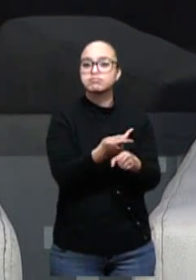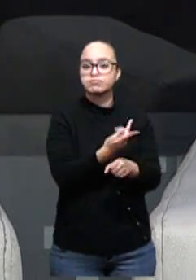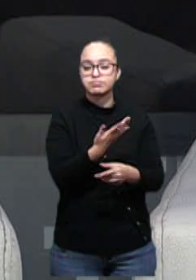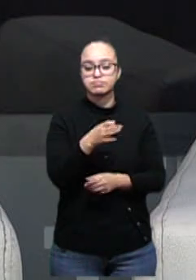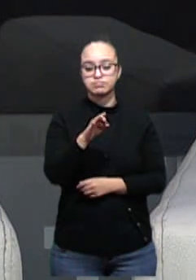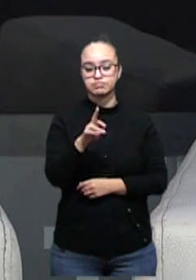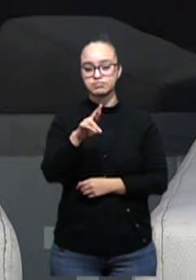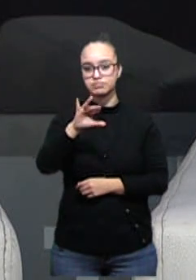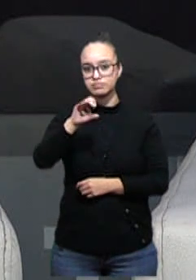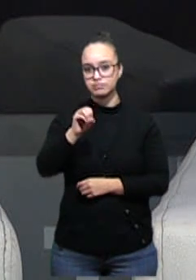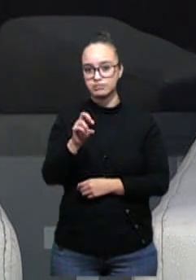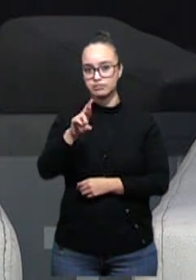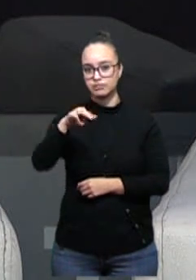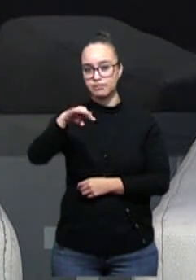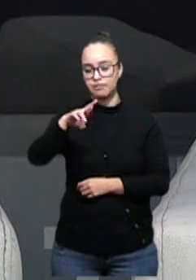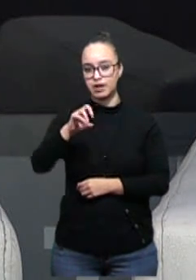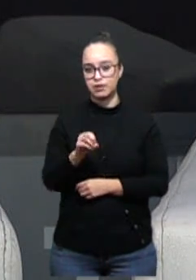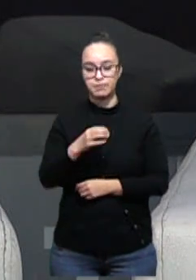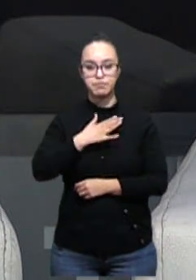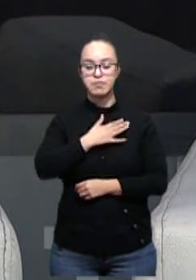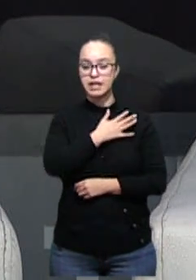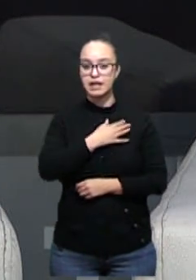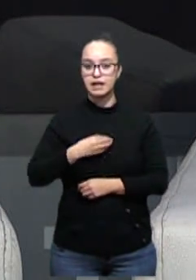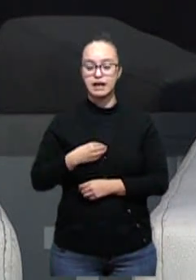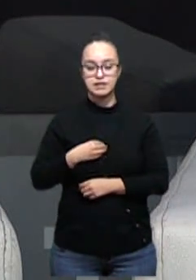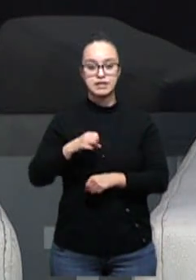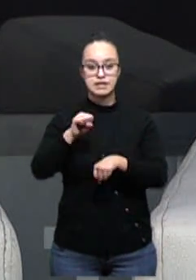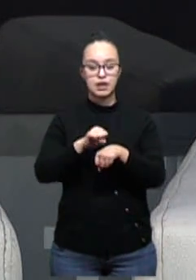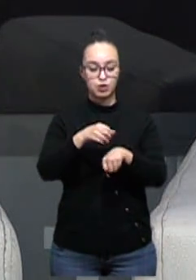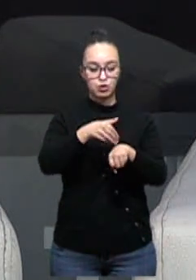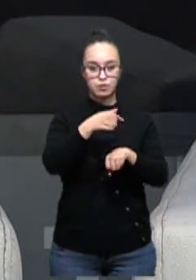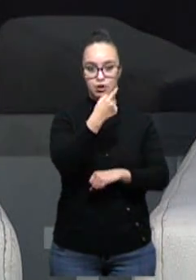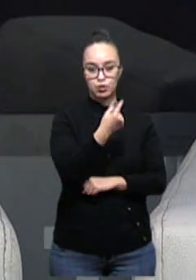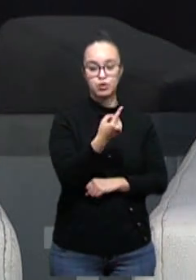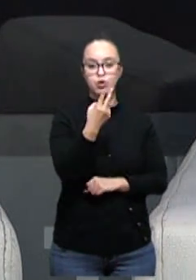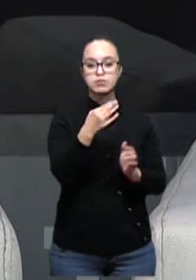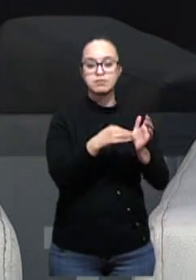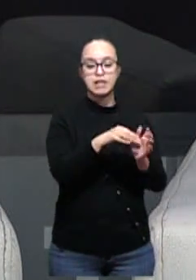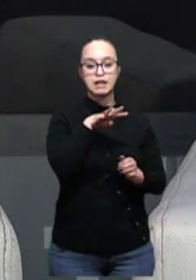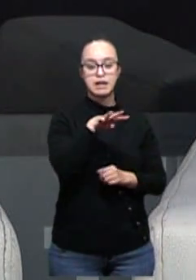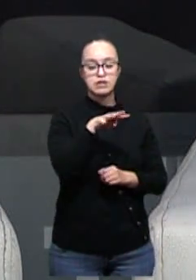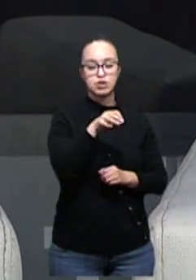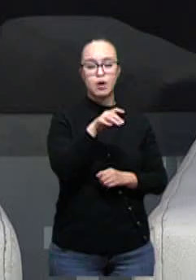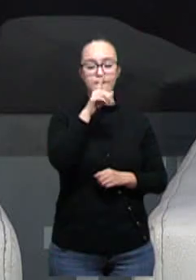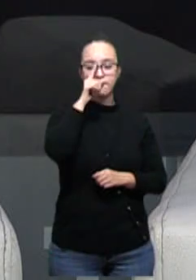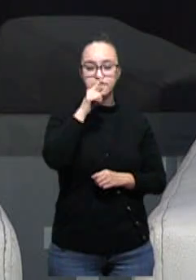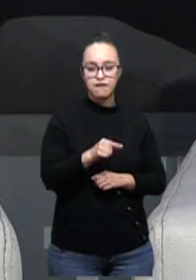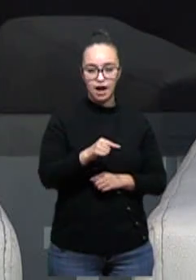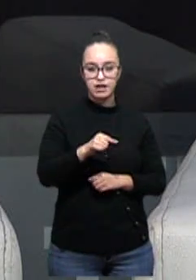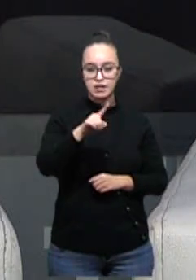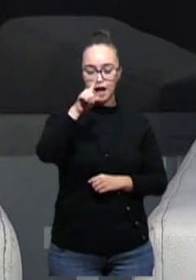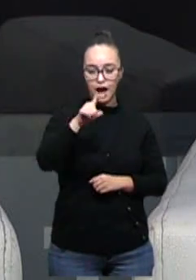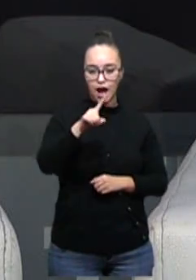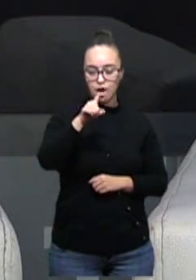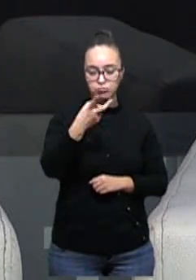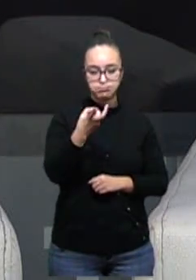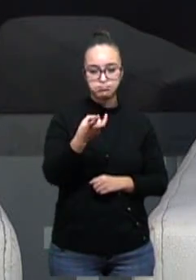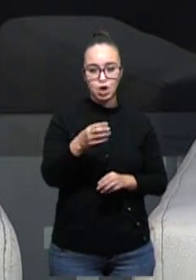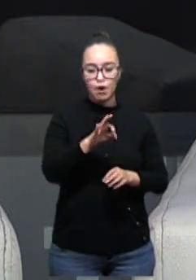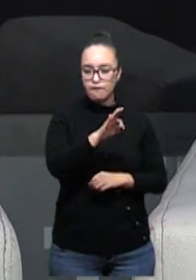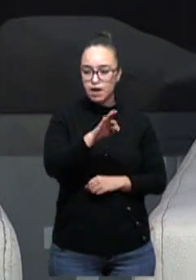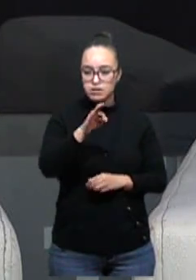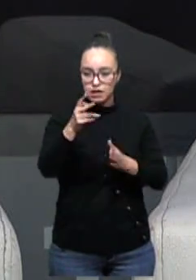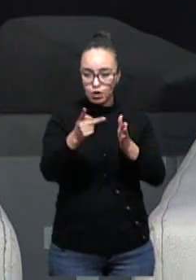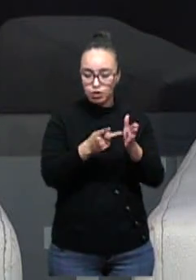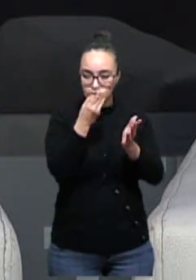Francisco Romero dice, mi hija va en la secundaria técnica 1 y desde 2019 se reportó una falla en el aljibe, pero no se ha atendido. Dice, no tienen fecha para